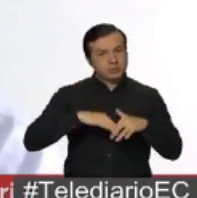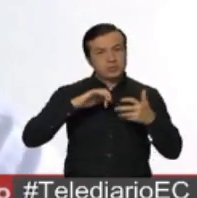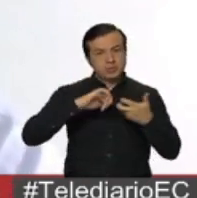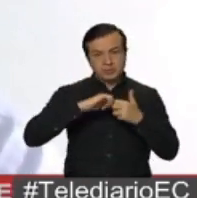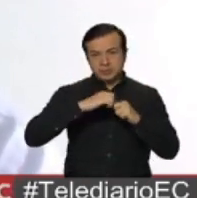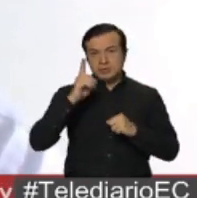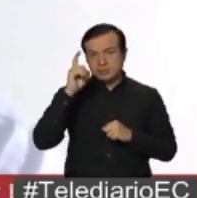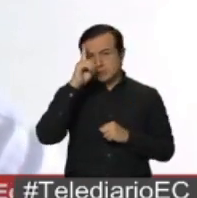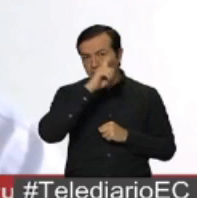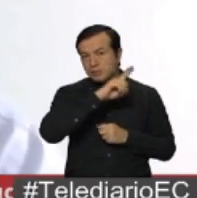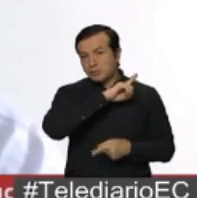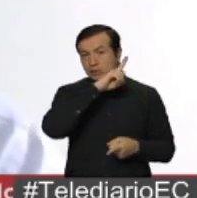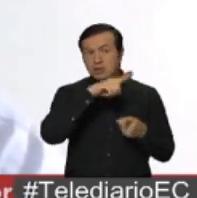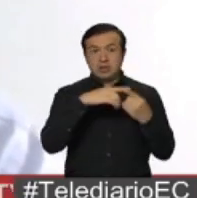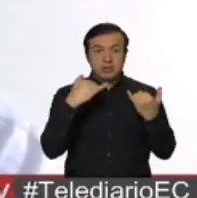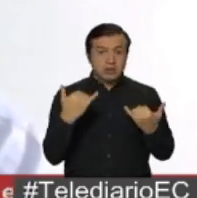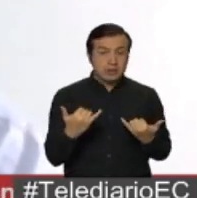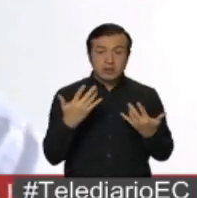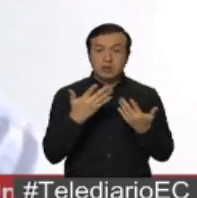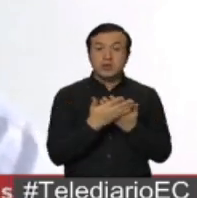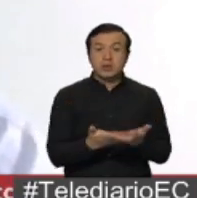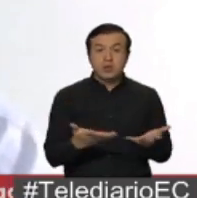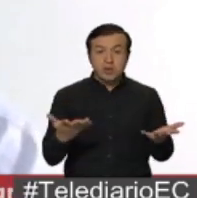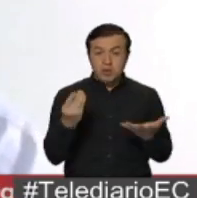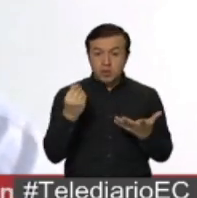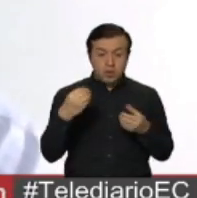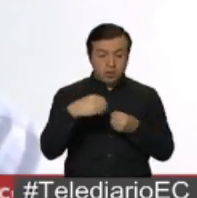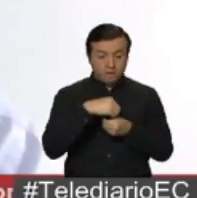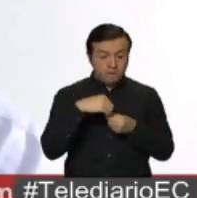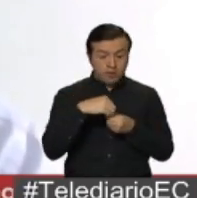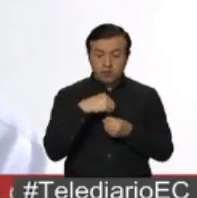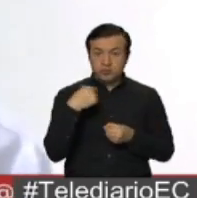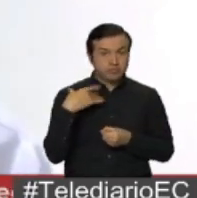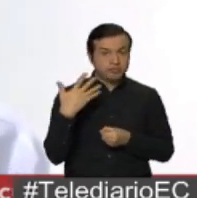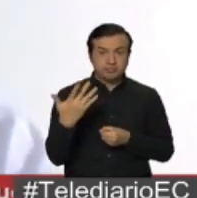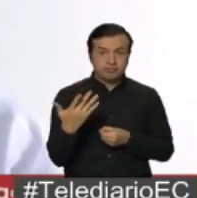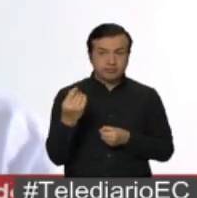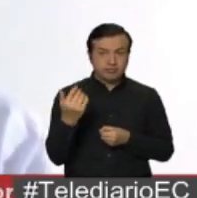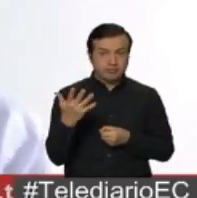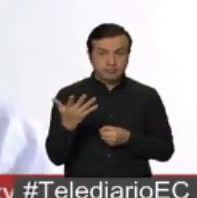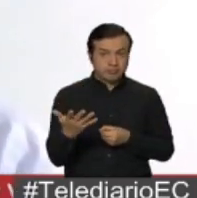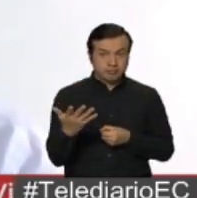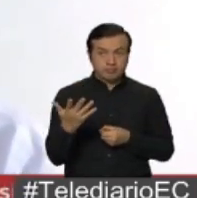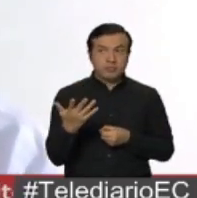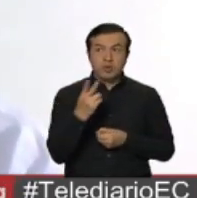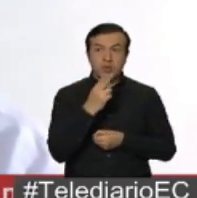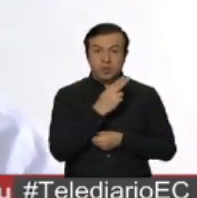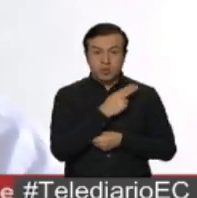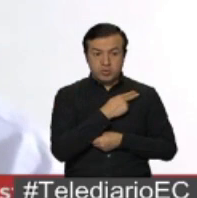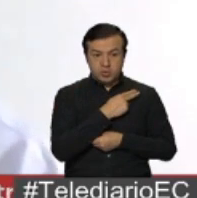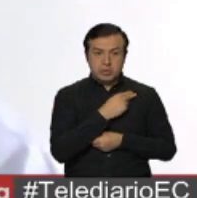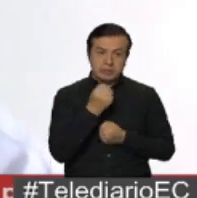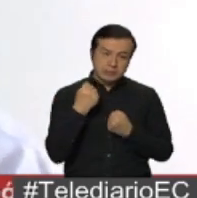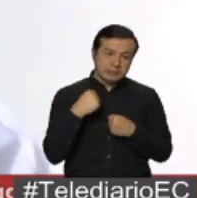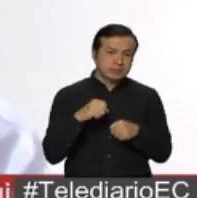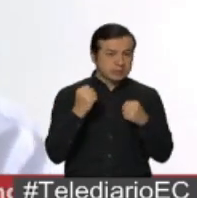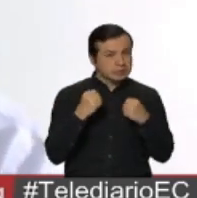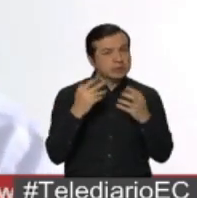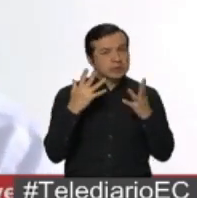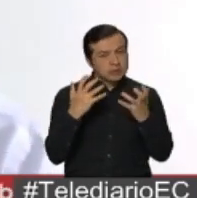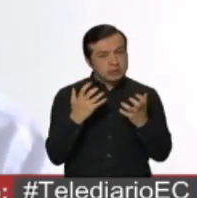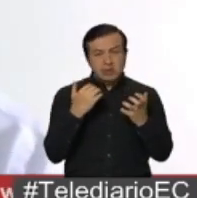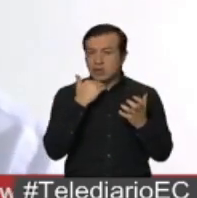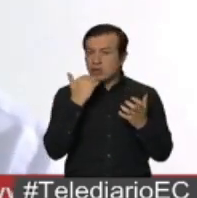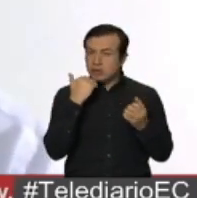no hay una convocatoria directa para fondos por ejemplo pues la universidad está haciendo lo imposible para tratar de